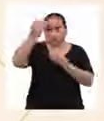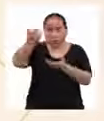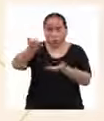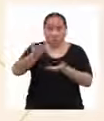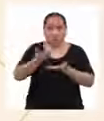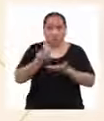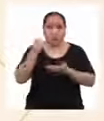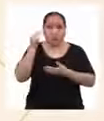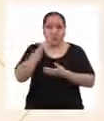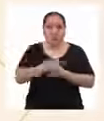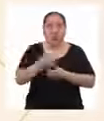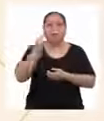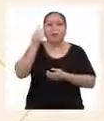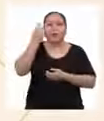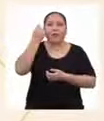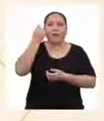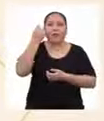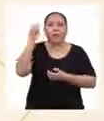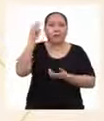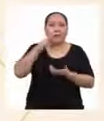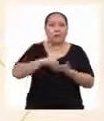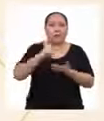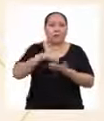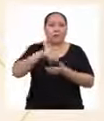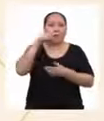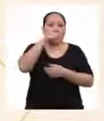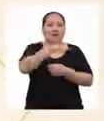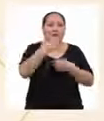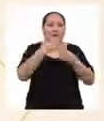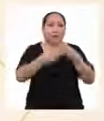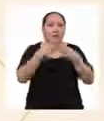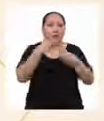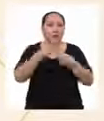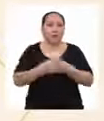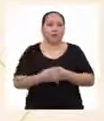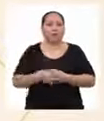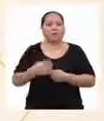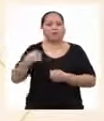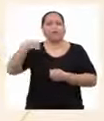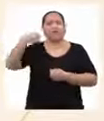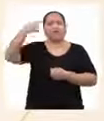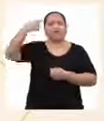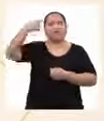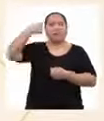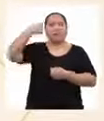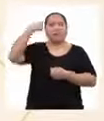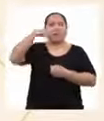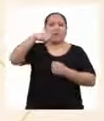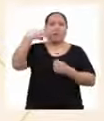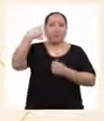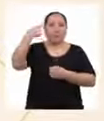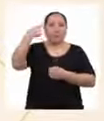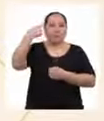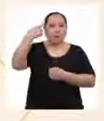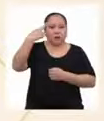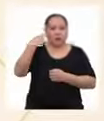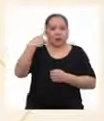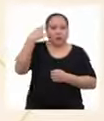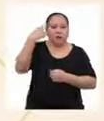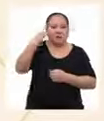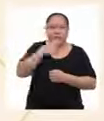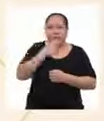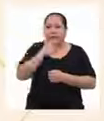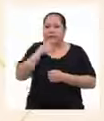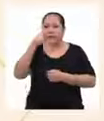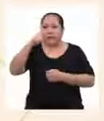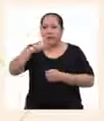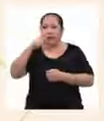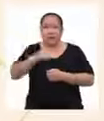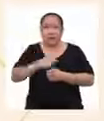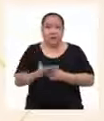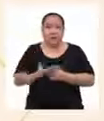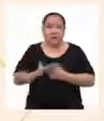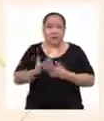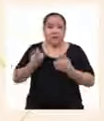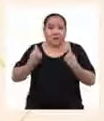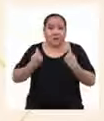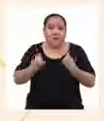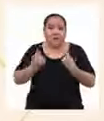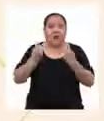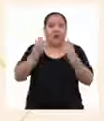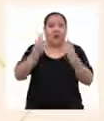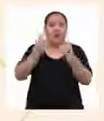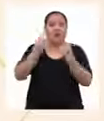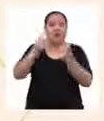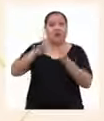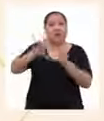hemos entendido un poco más de esta problemática. Y pienso que la reflexión es que debemos hacer lo posible por